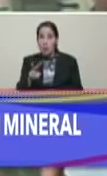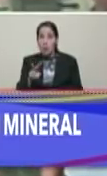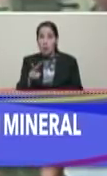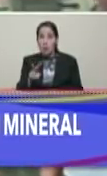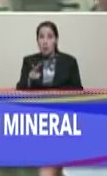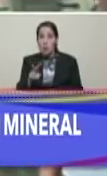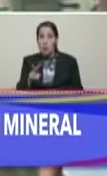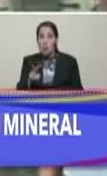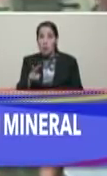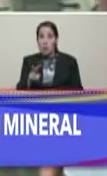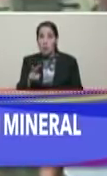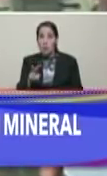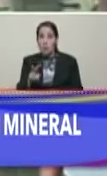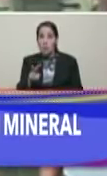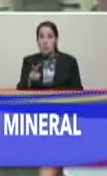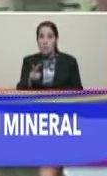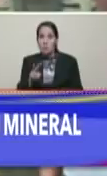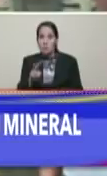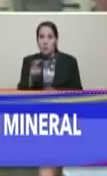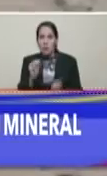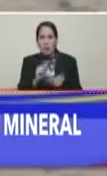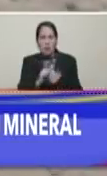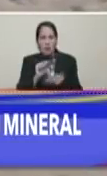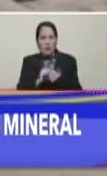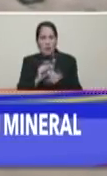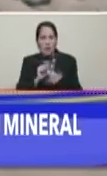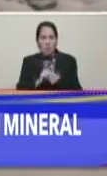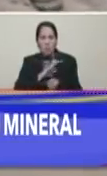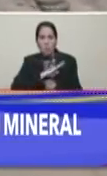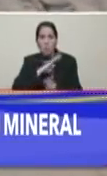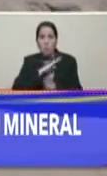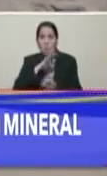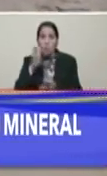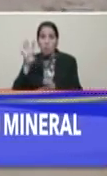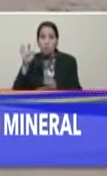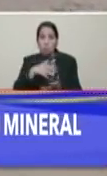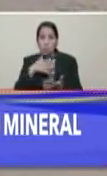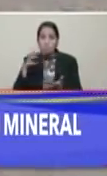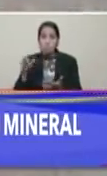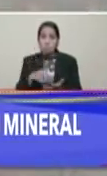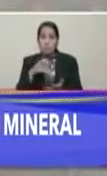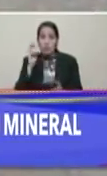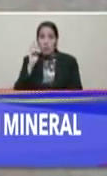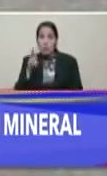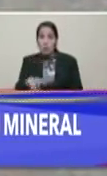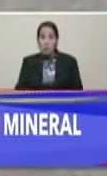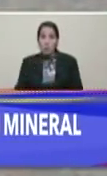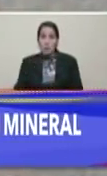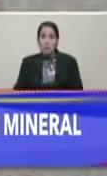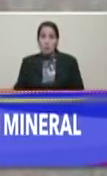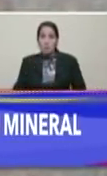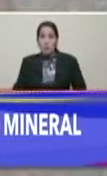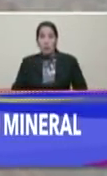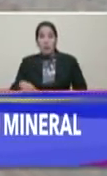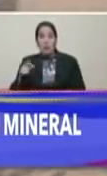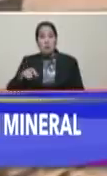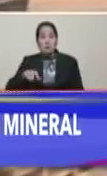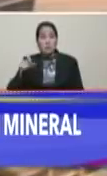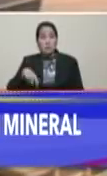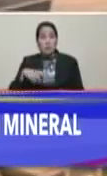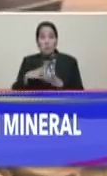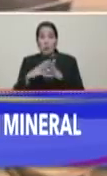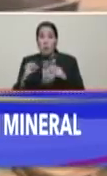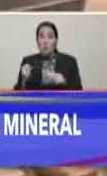maestra una mina de carbón este carbón que ustedes ven acá que el pueblo venezuela puede observar un carbón necesario para nuestras empresas